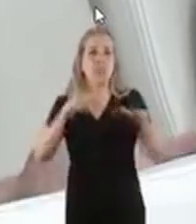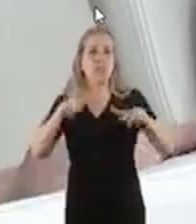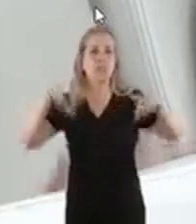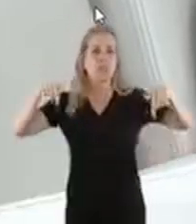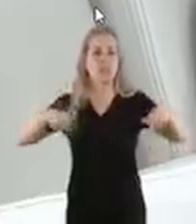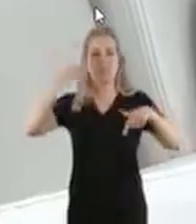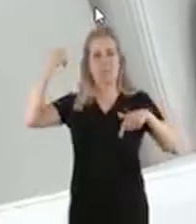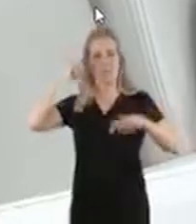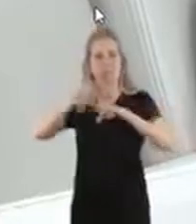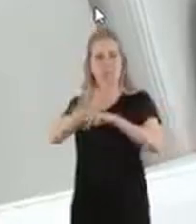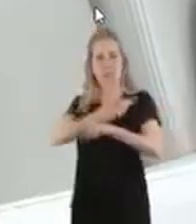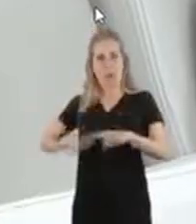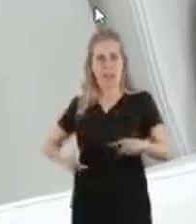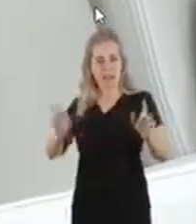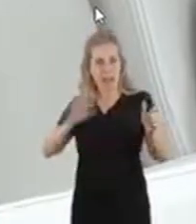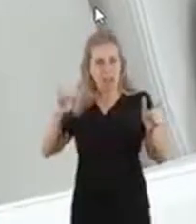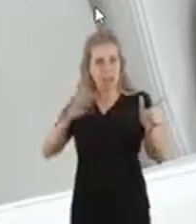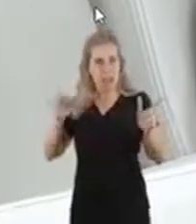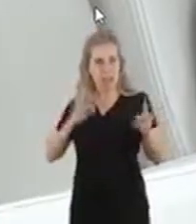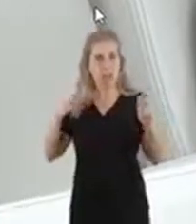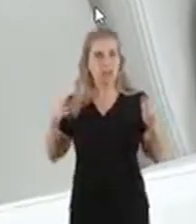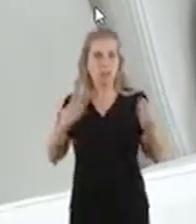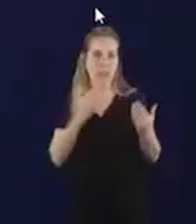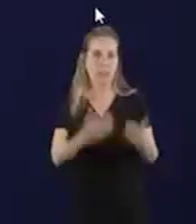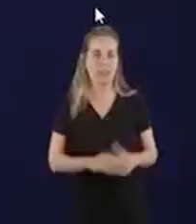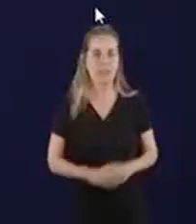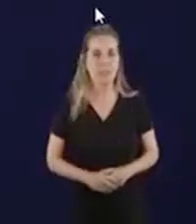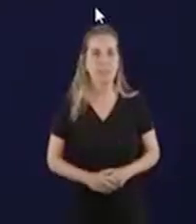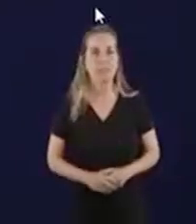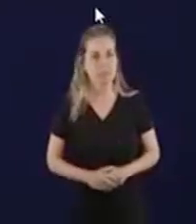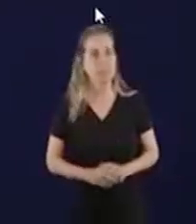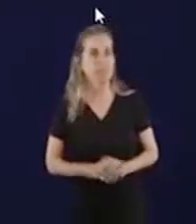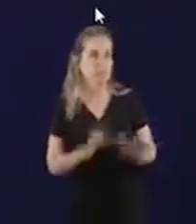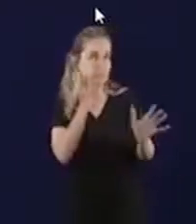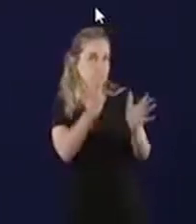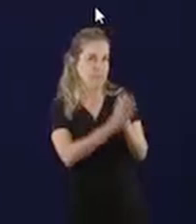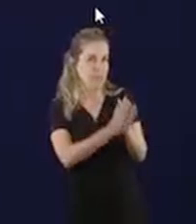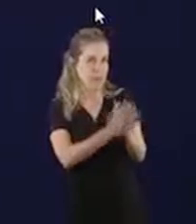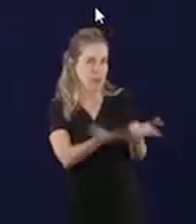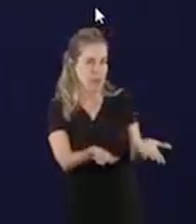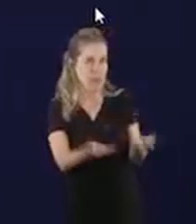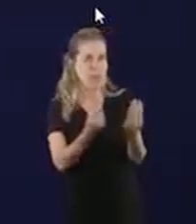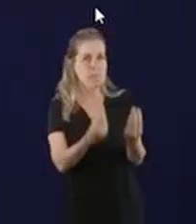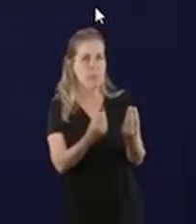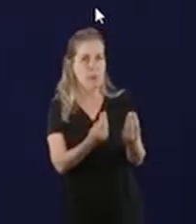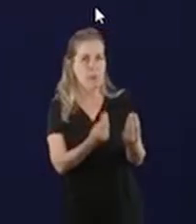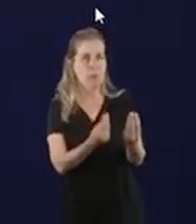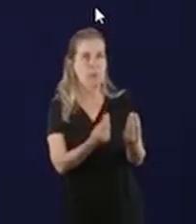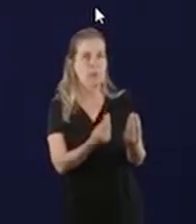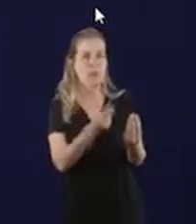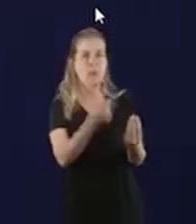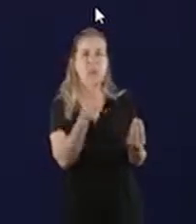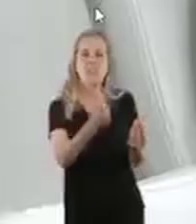argentinos que tanto tiempo nos costó conseguir Gracias Perdóname qué vendría hacer lo que tanto tiempo Les costó